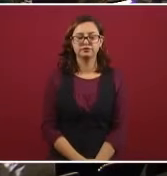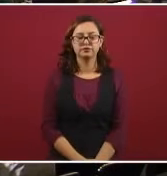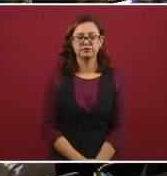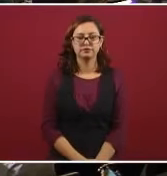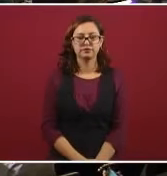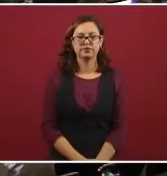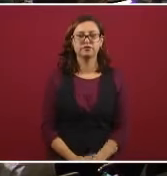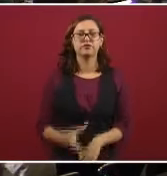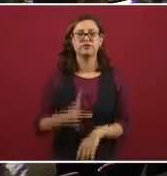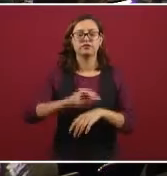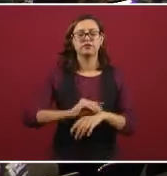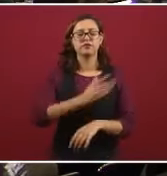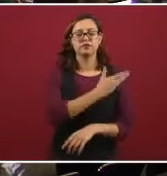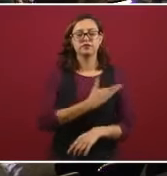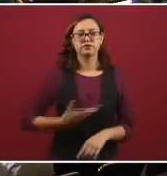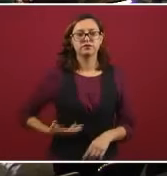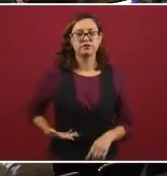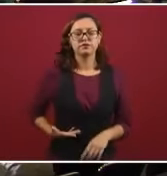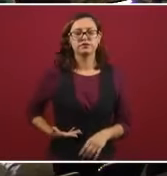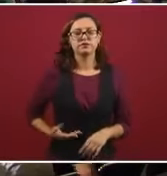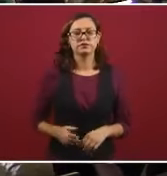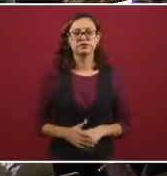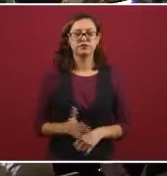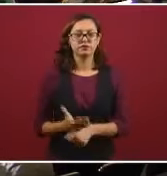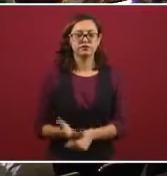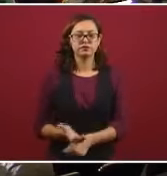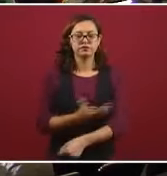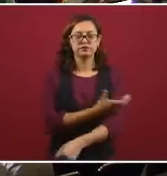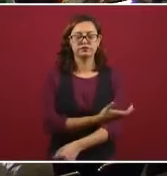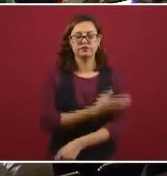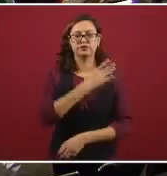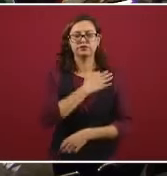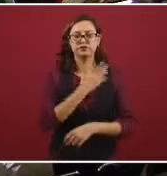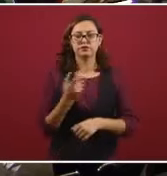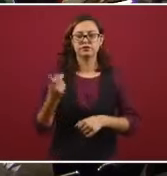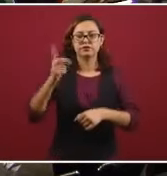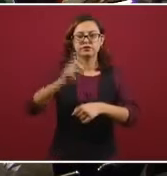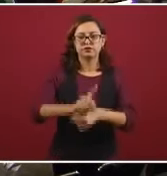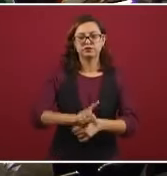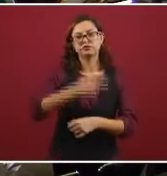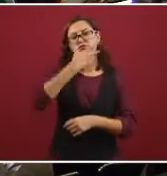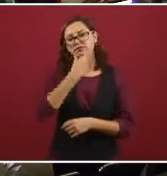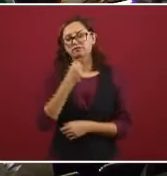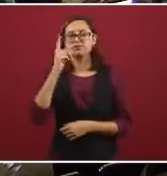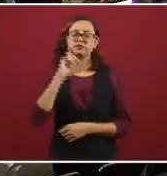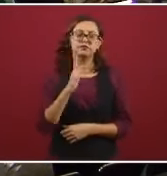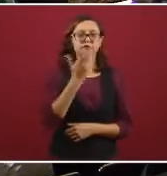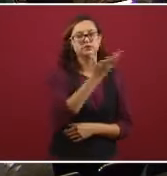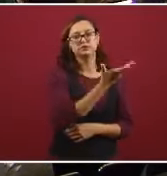Con su permiso, señor presidente, compañeros, buenos días, señoras, señores.